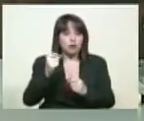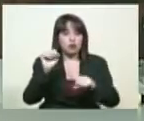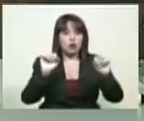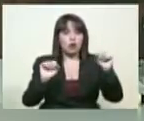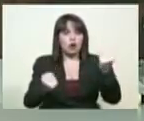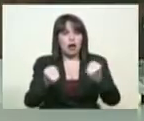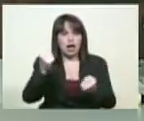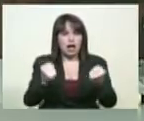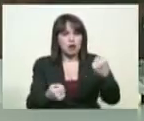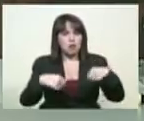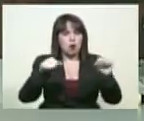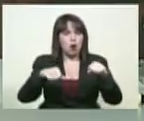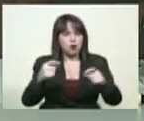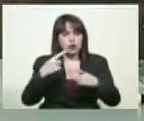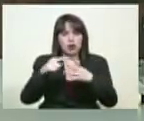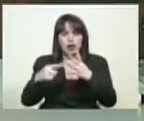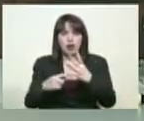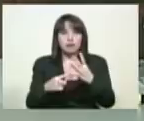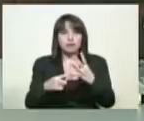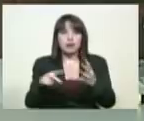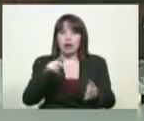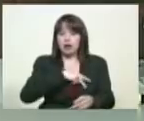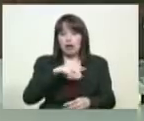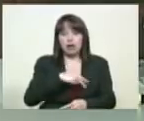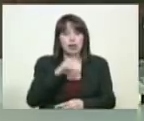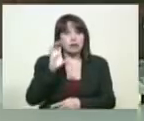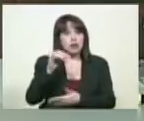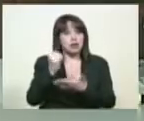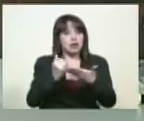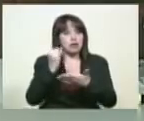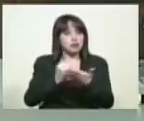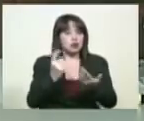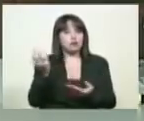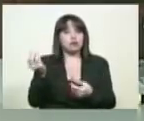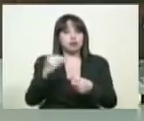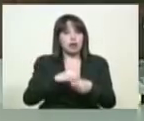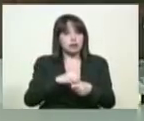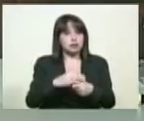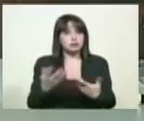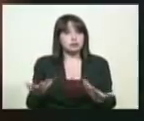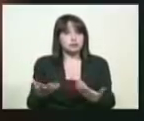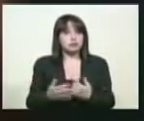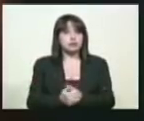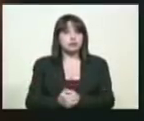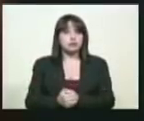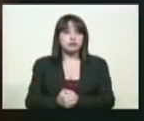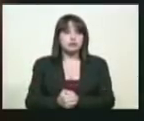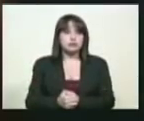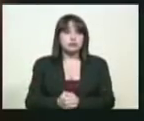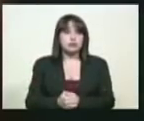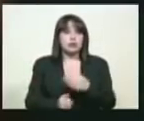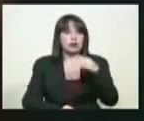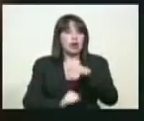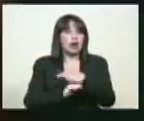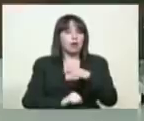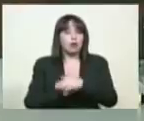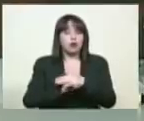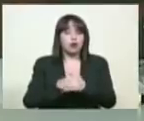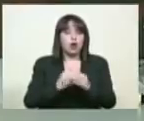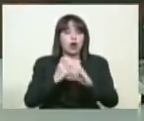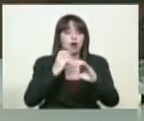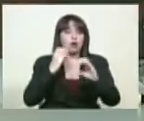que se inscriba en el carné de la patria que no lo tenga para que entre en el programa de apoyo a los vehículos a nivel nacional